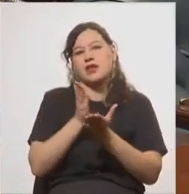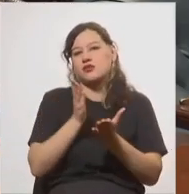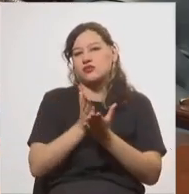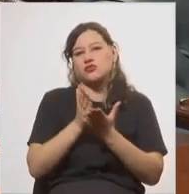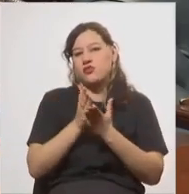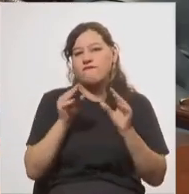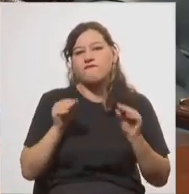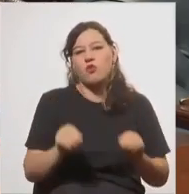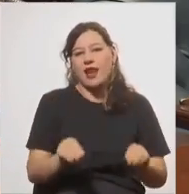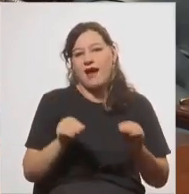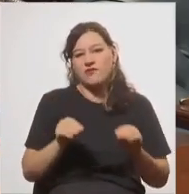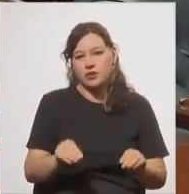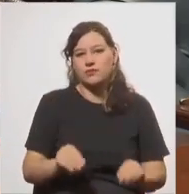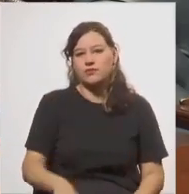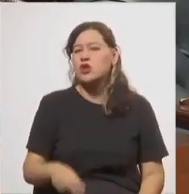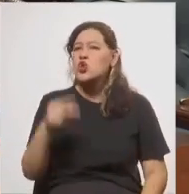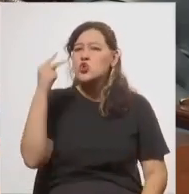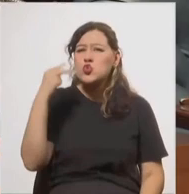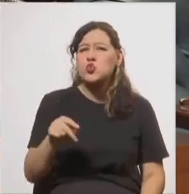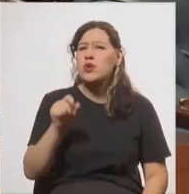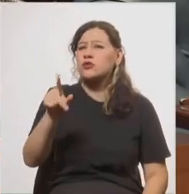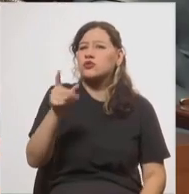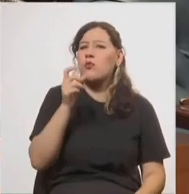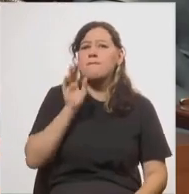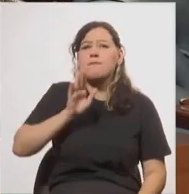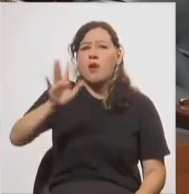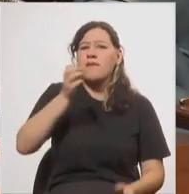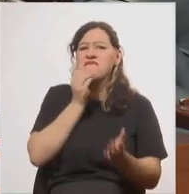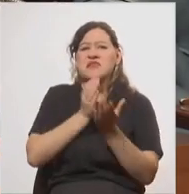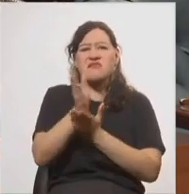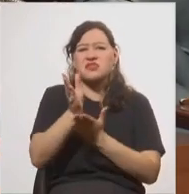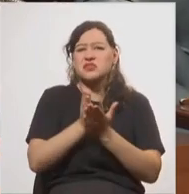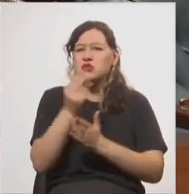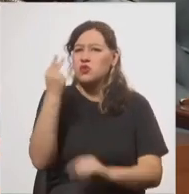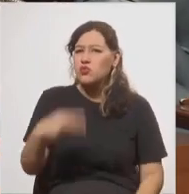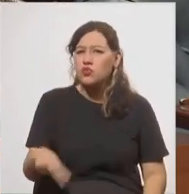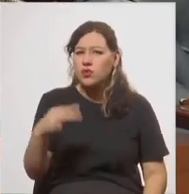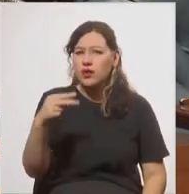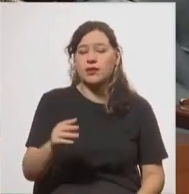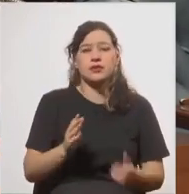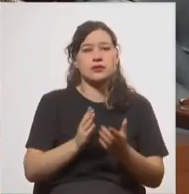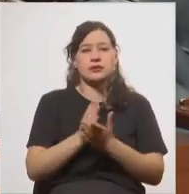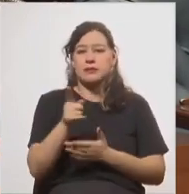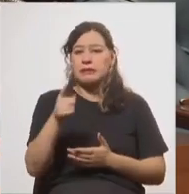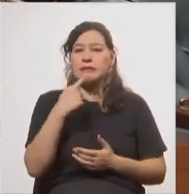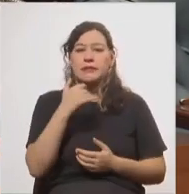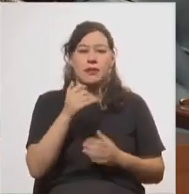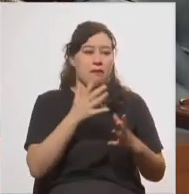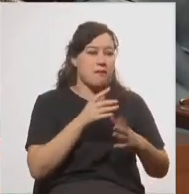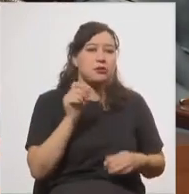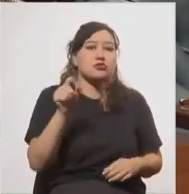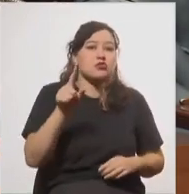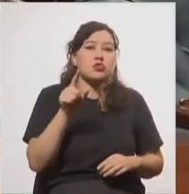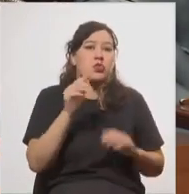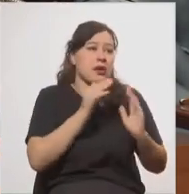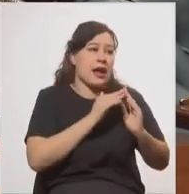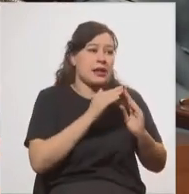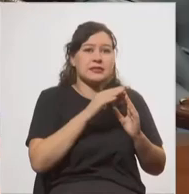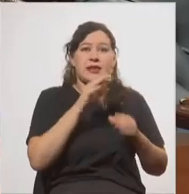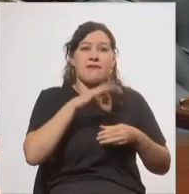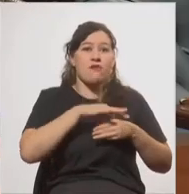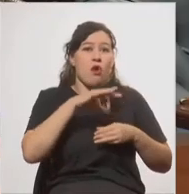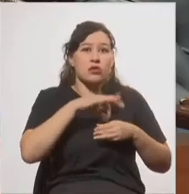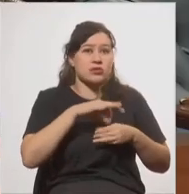permitió obtener un beneficio personal. Desde el gesto pequeño de llevarse la bolsita de té, siendo secretaria